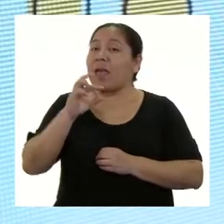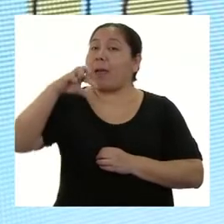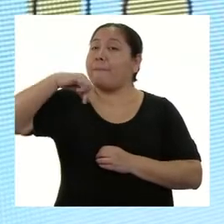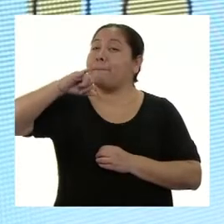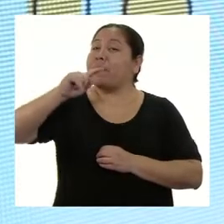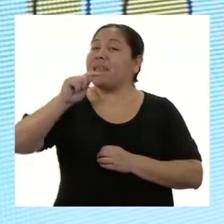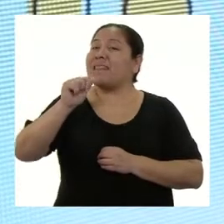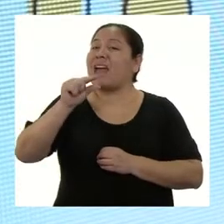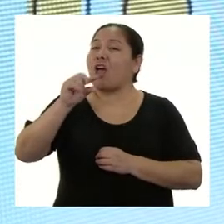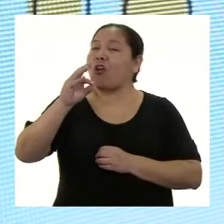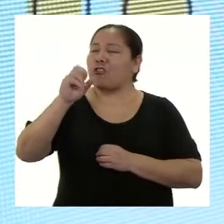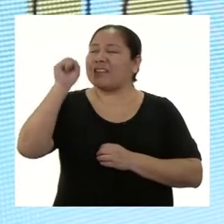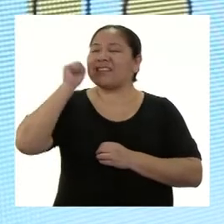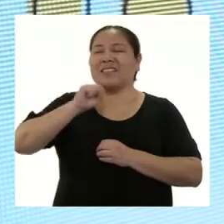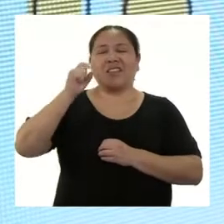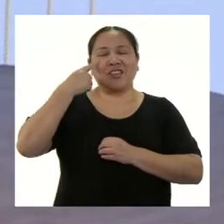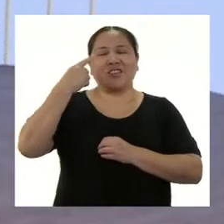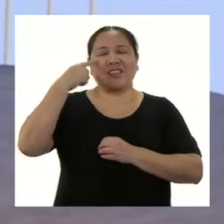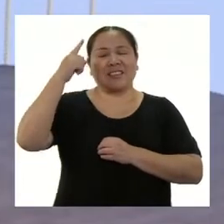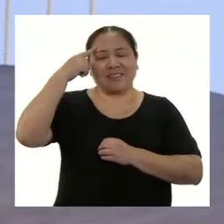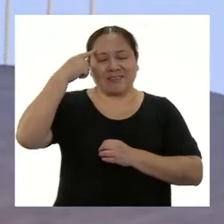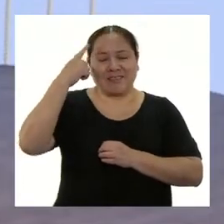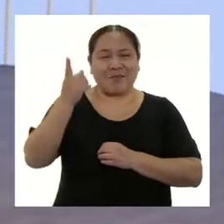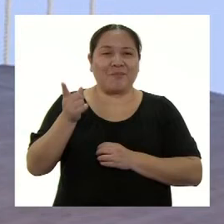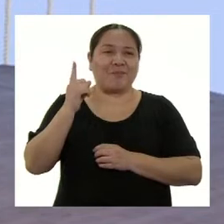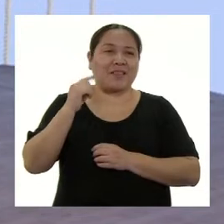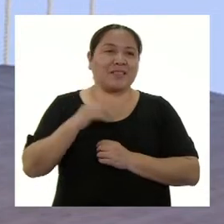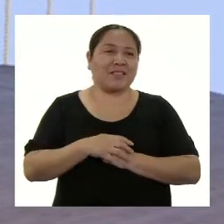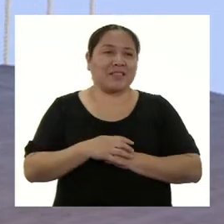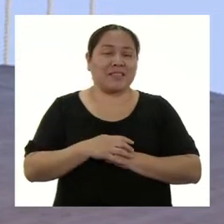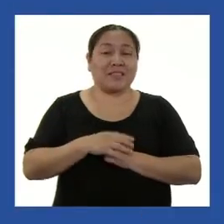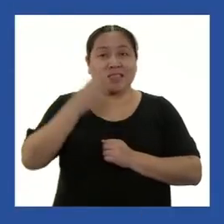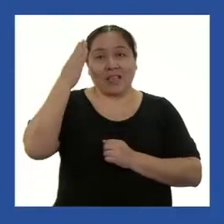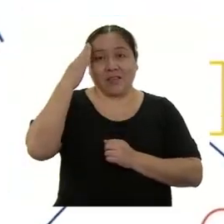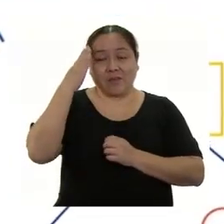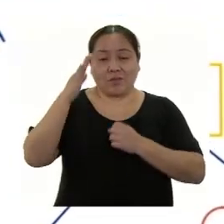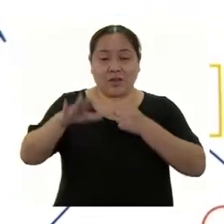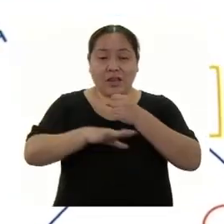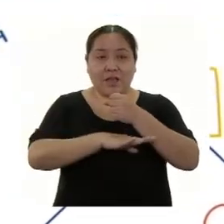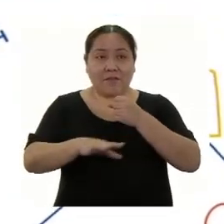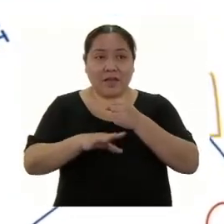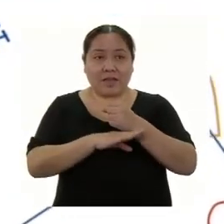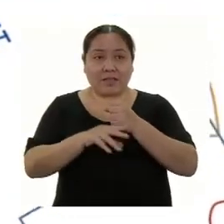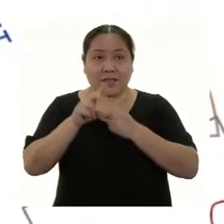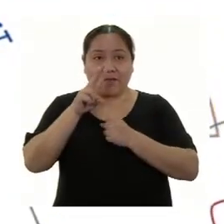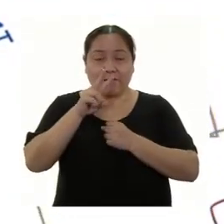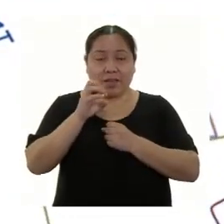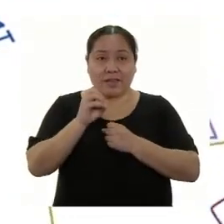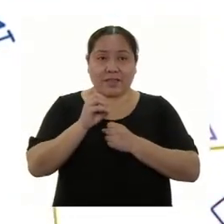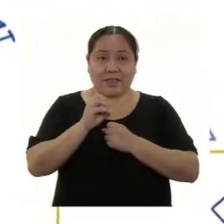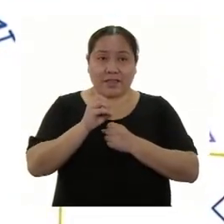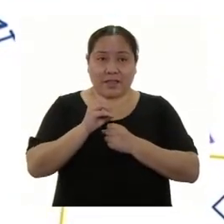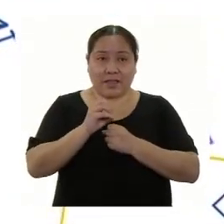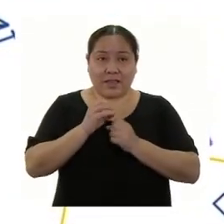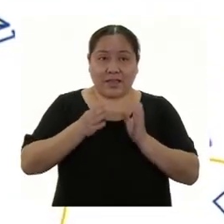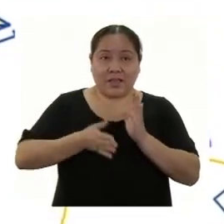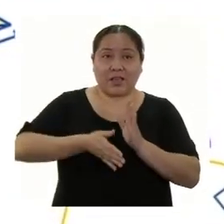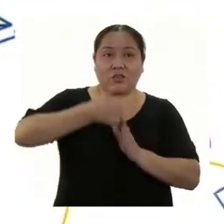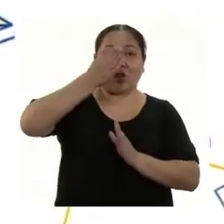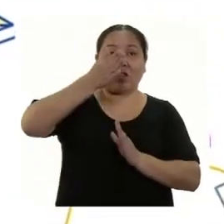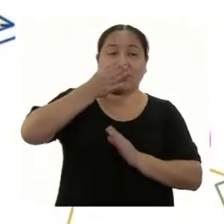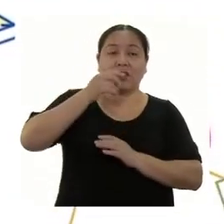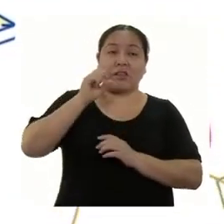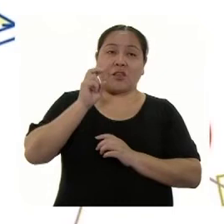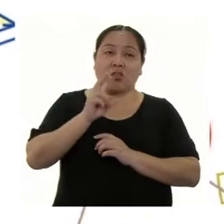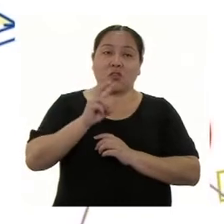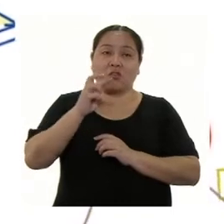Pitágoras, justo estaba pensando en eso. Sabemos que la base del triángulo mide 20 metros y que su altura es de